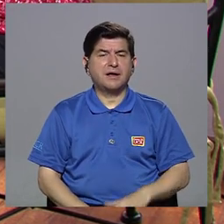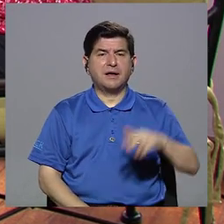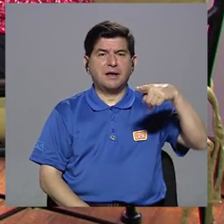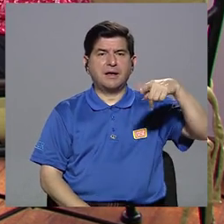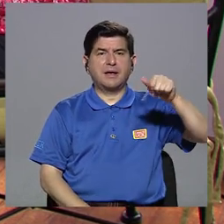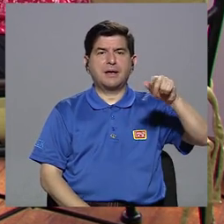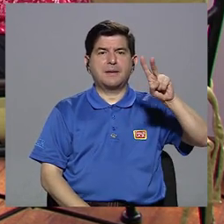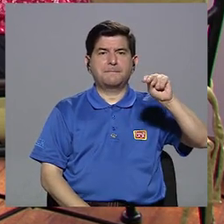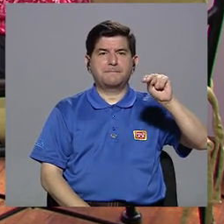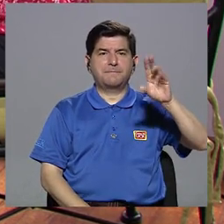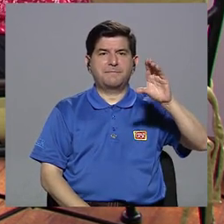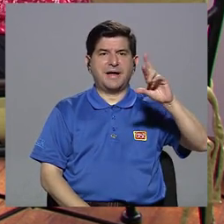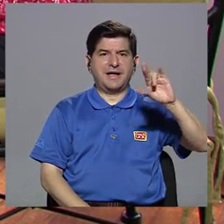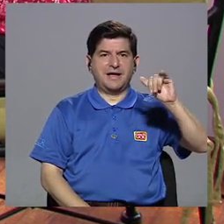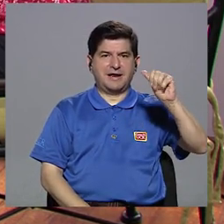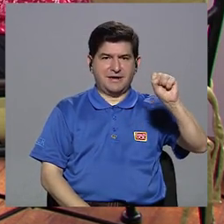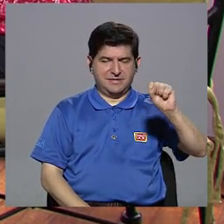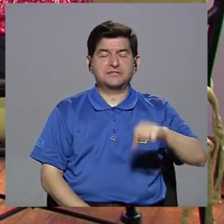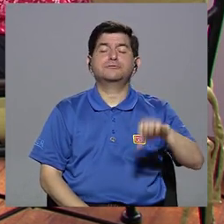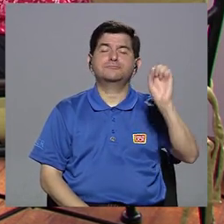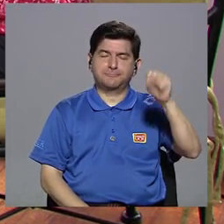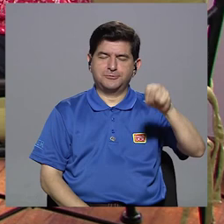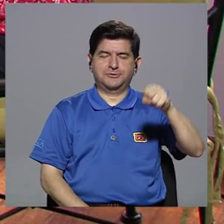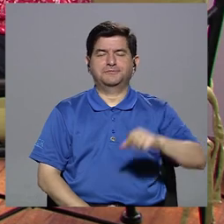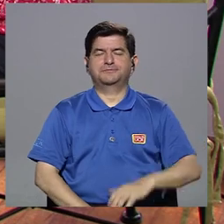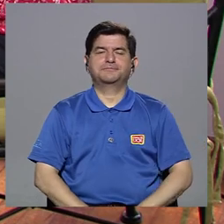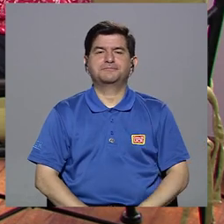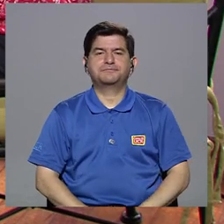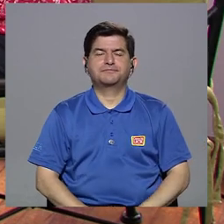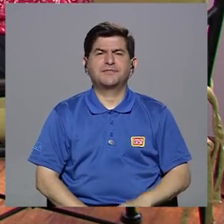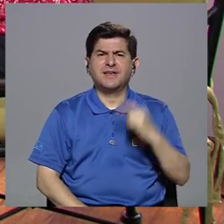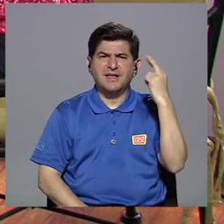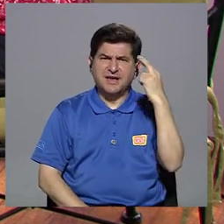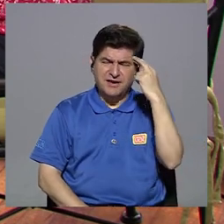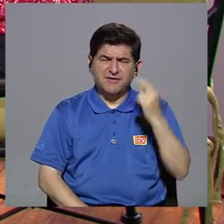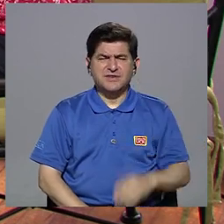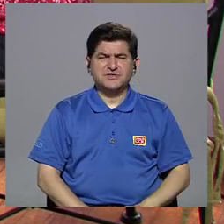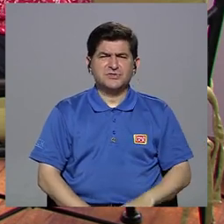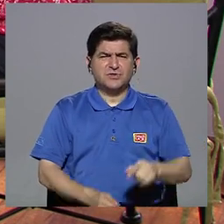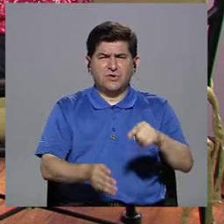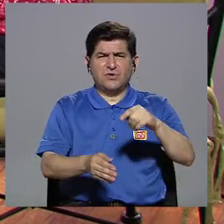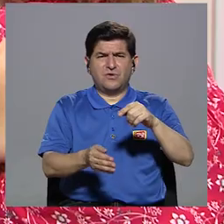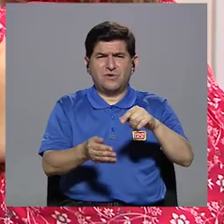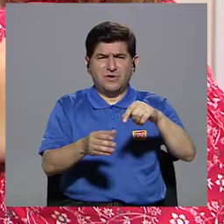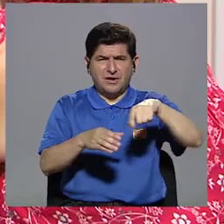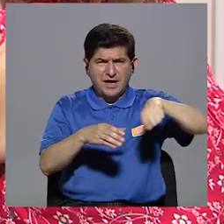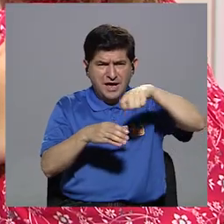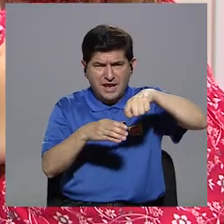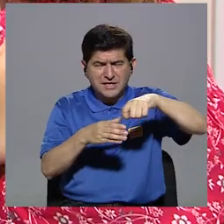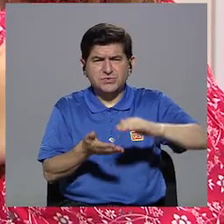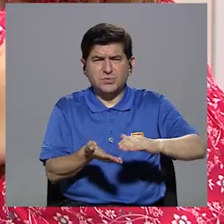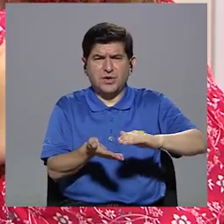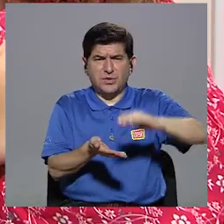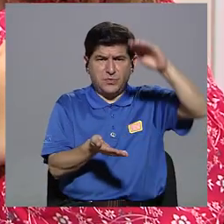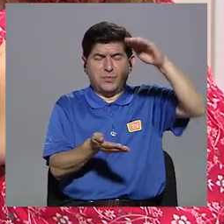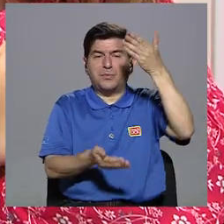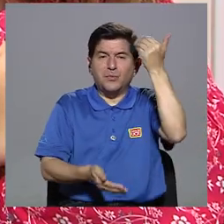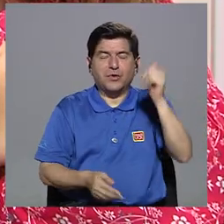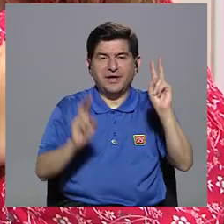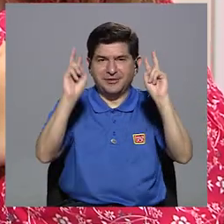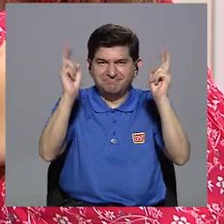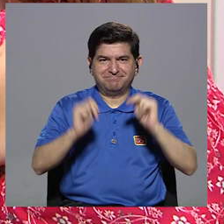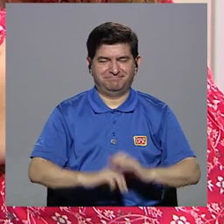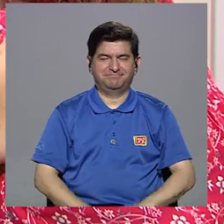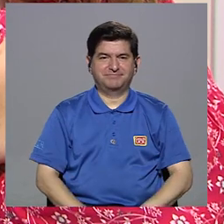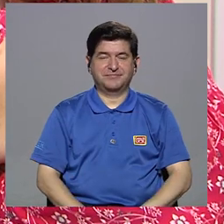el páncreas claro este porque se sube el azúcar en el azúcar se